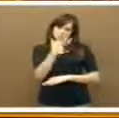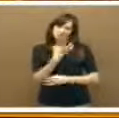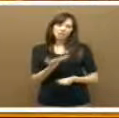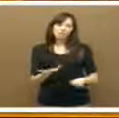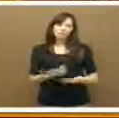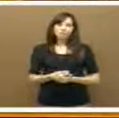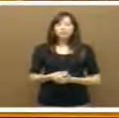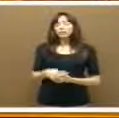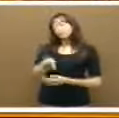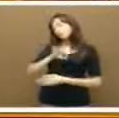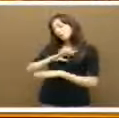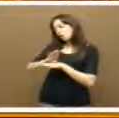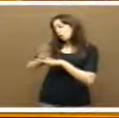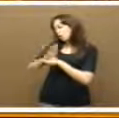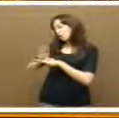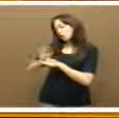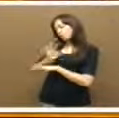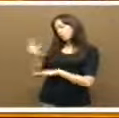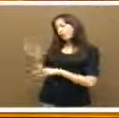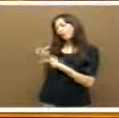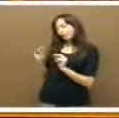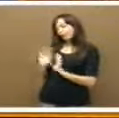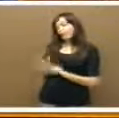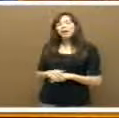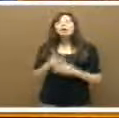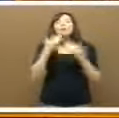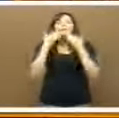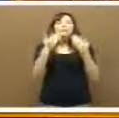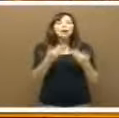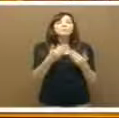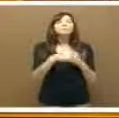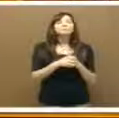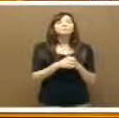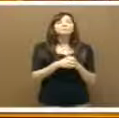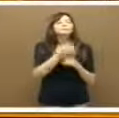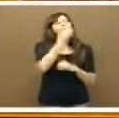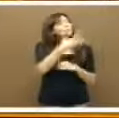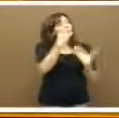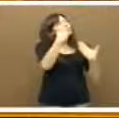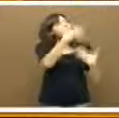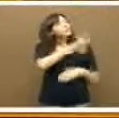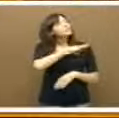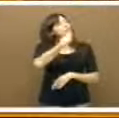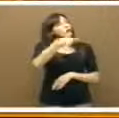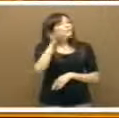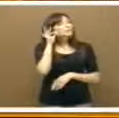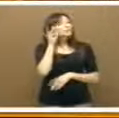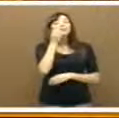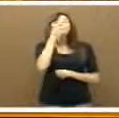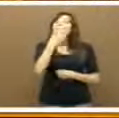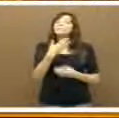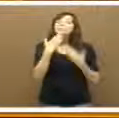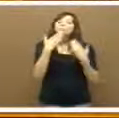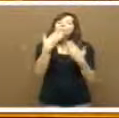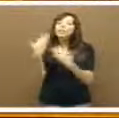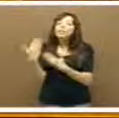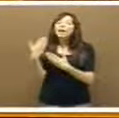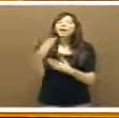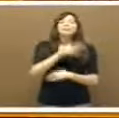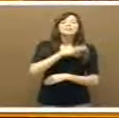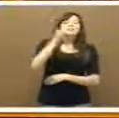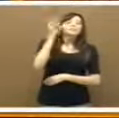terminado su turno. Muy bien. Pues muchas gracias, señora presidenta. Muchas gracias, señoras y